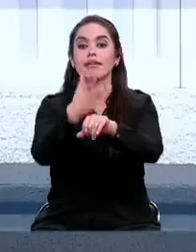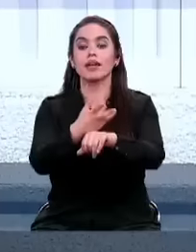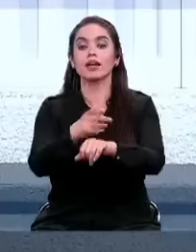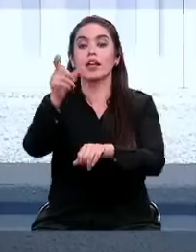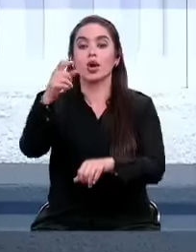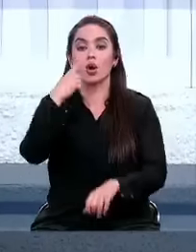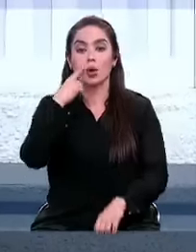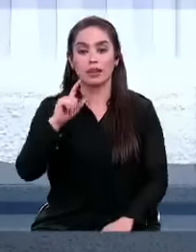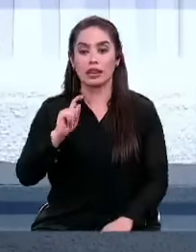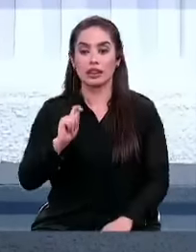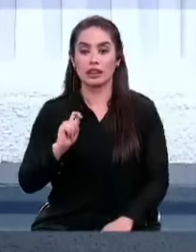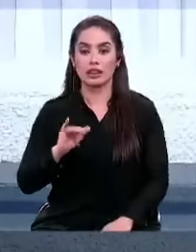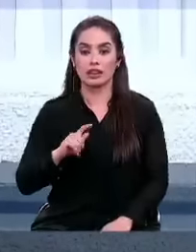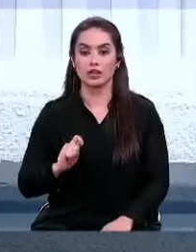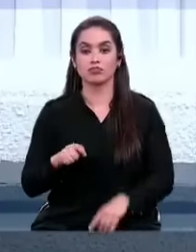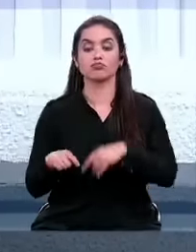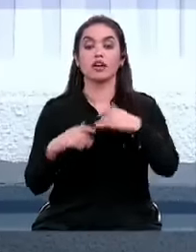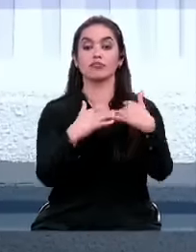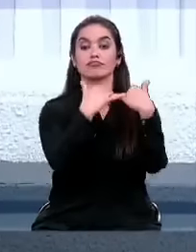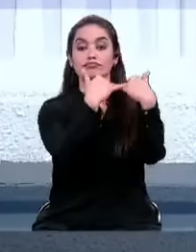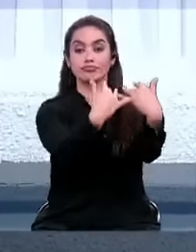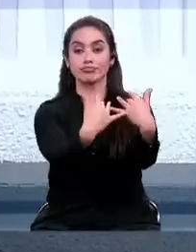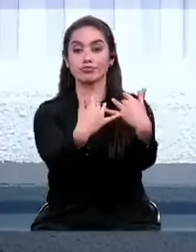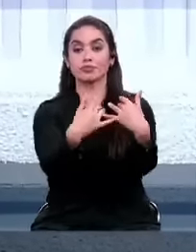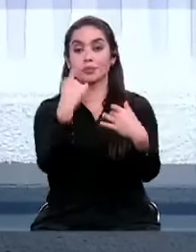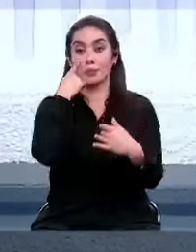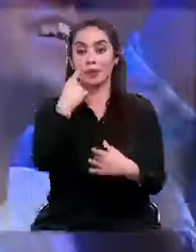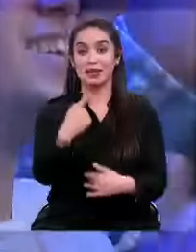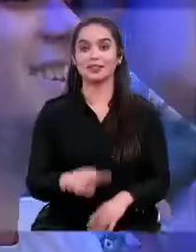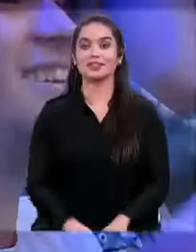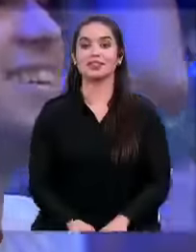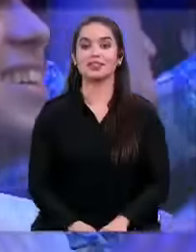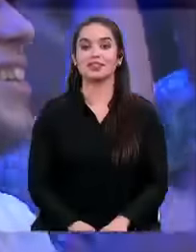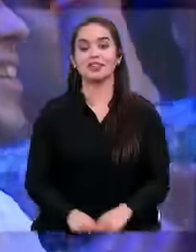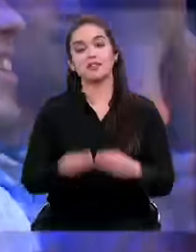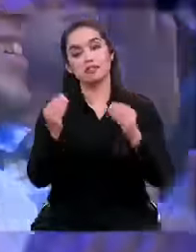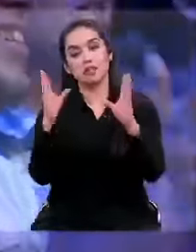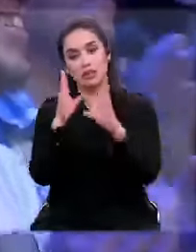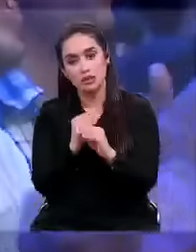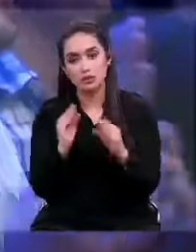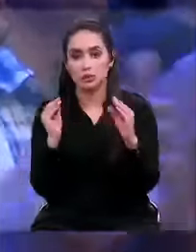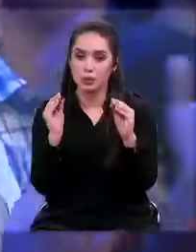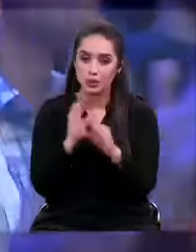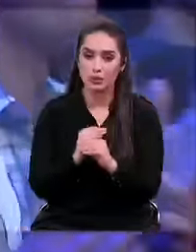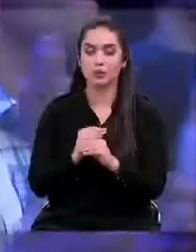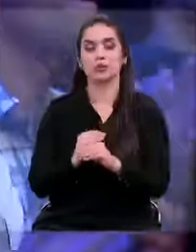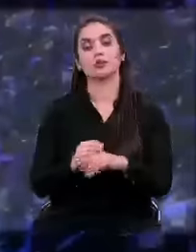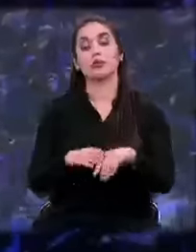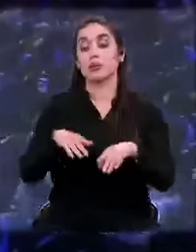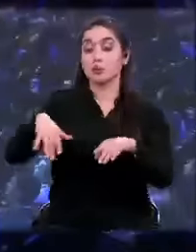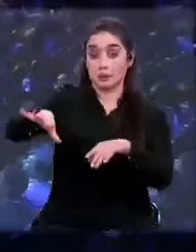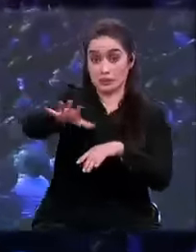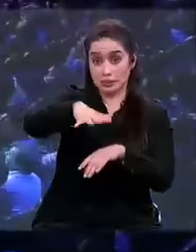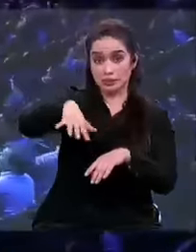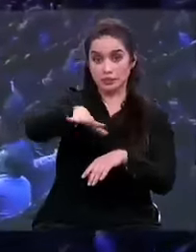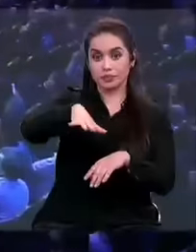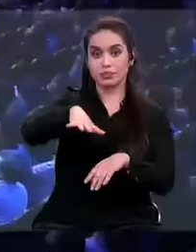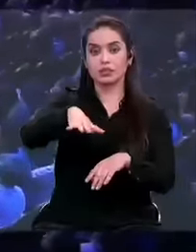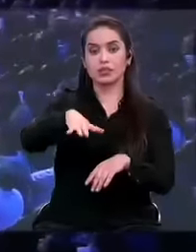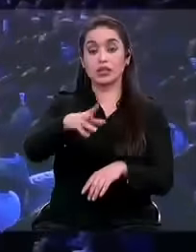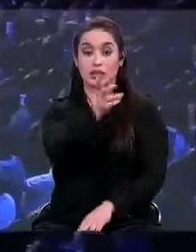está el público. Hola, buenas noches. Buenas noches. Y mira, por este sector está